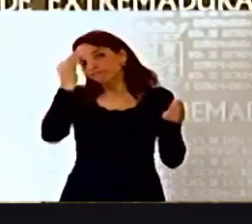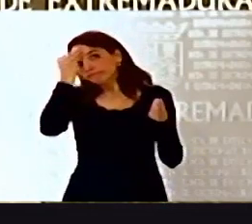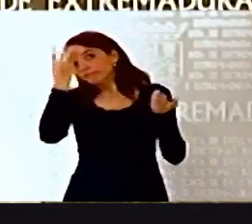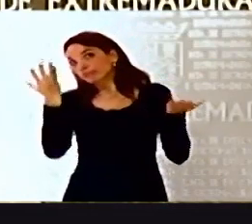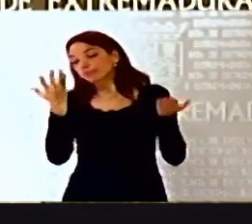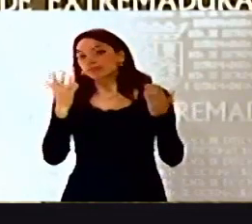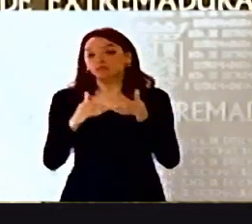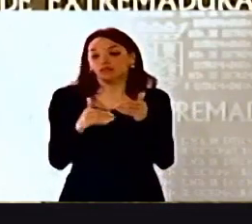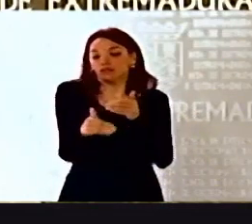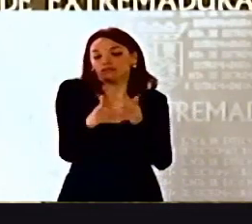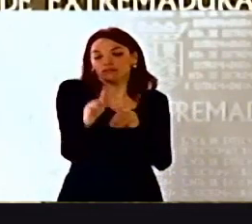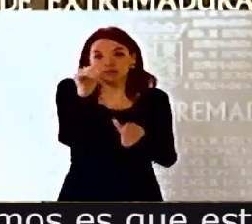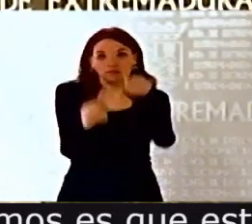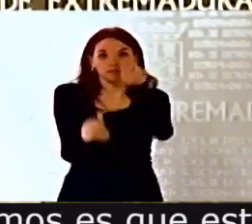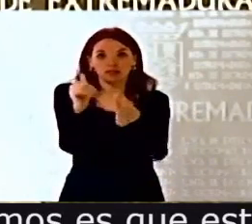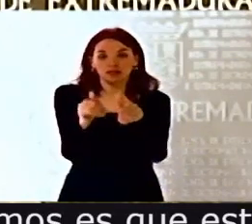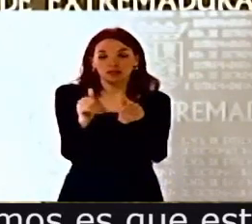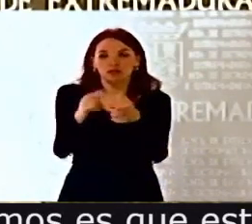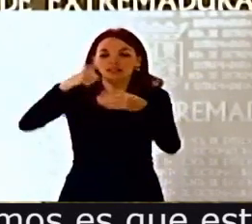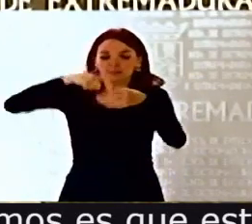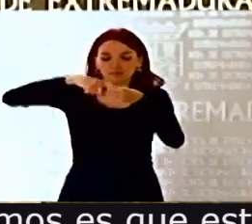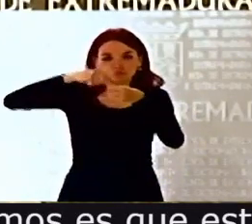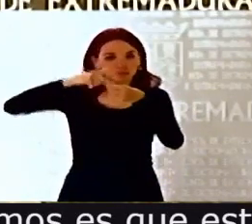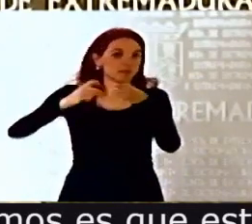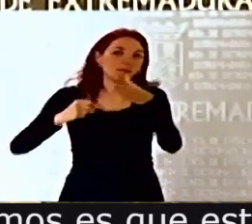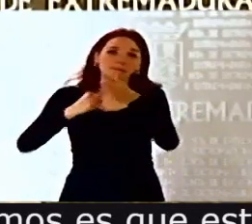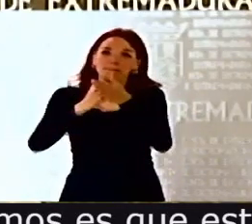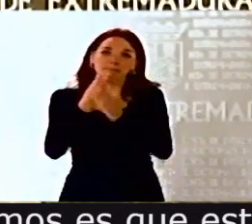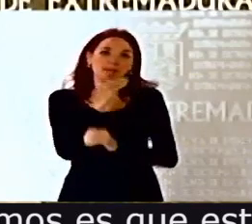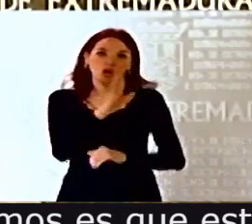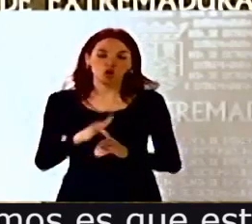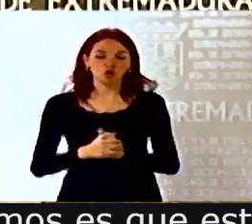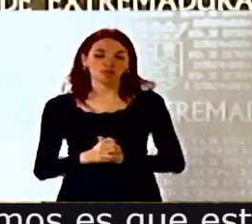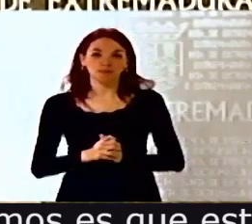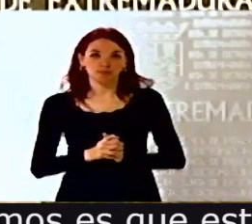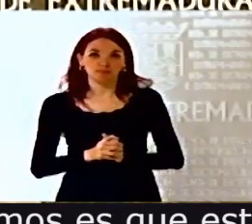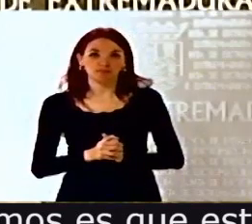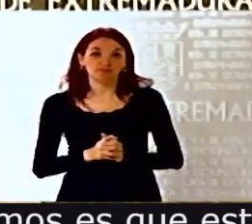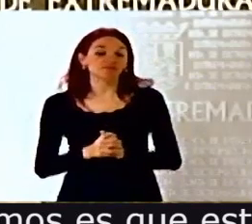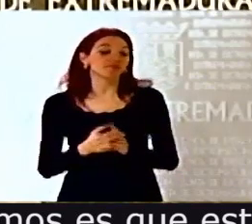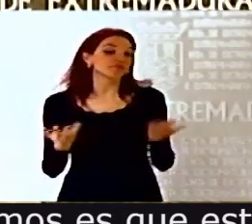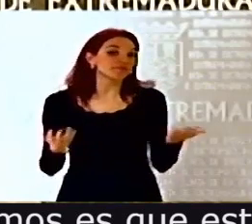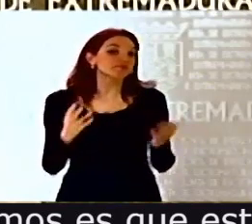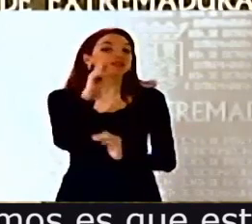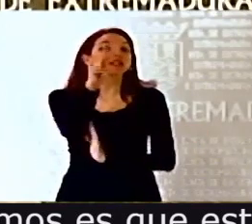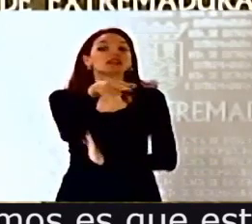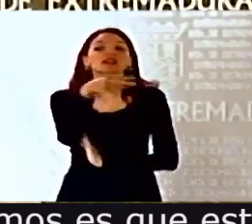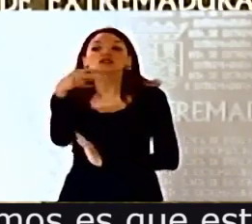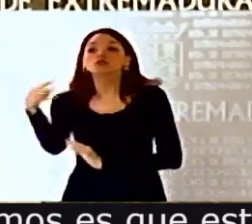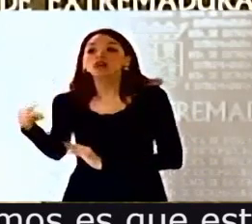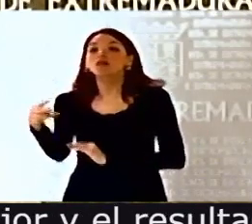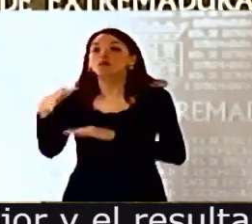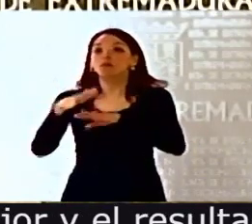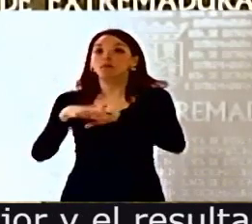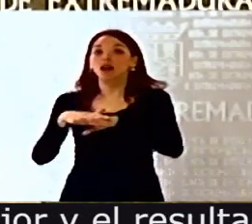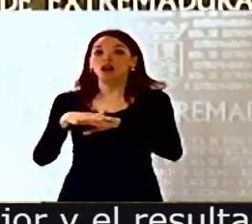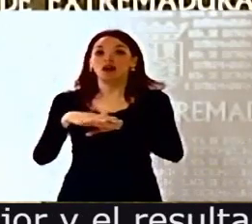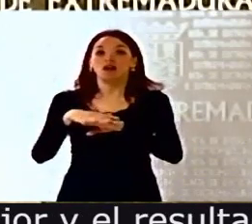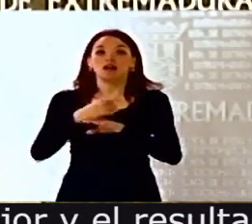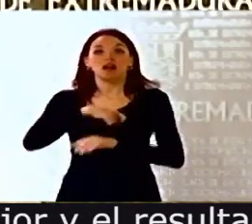cita electoral, cuanta más gente participe mejor, y el resultado que mayor estabilidad dé a este país